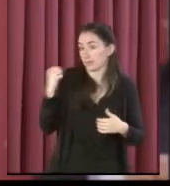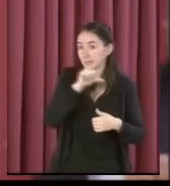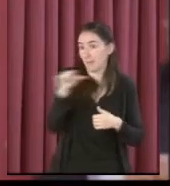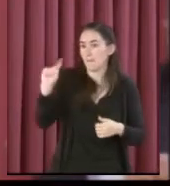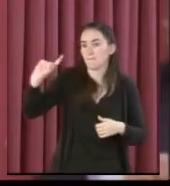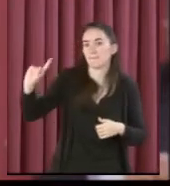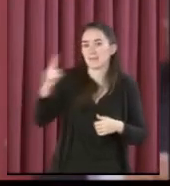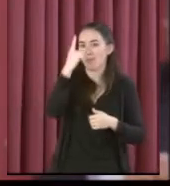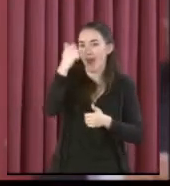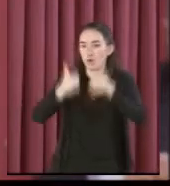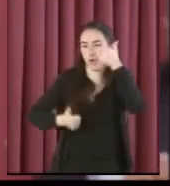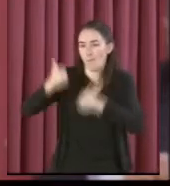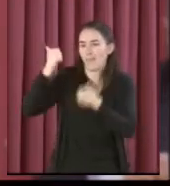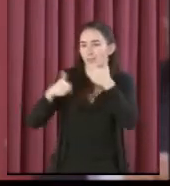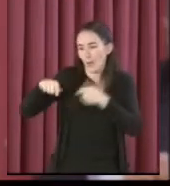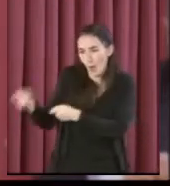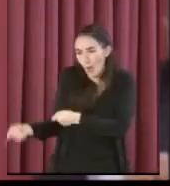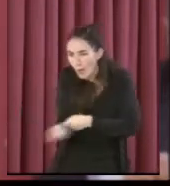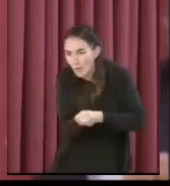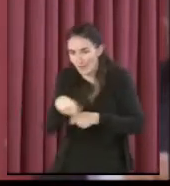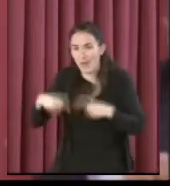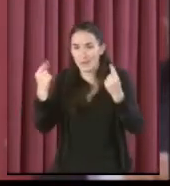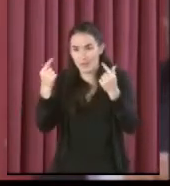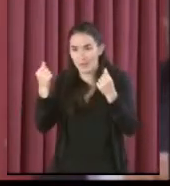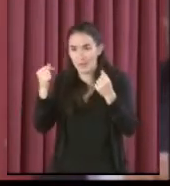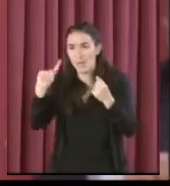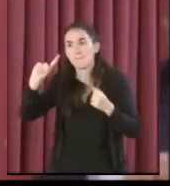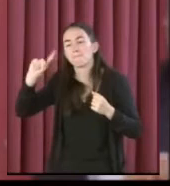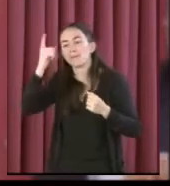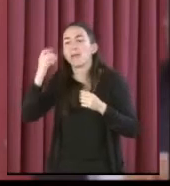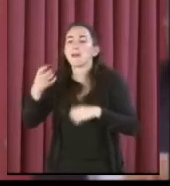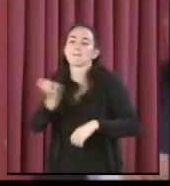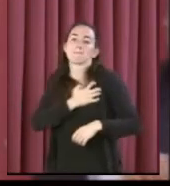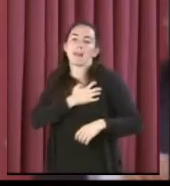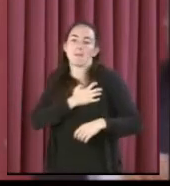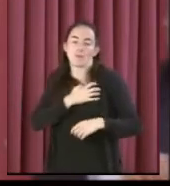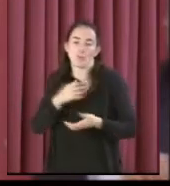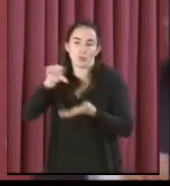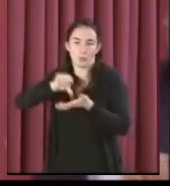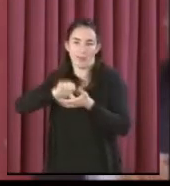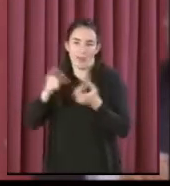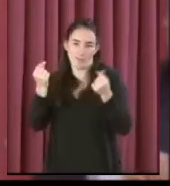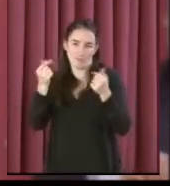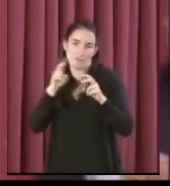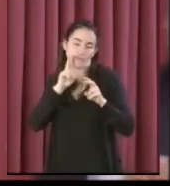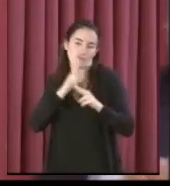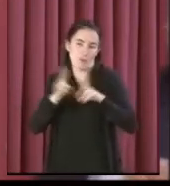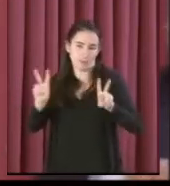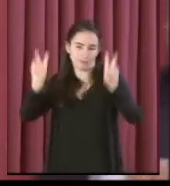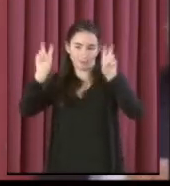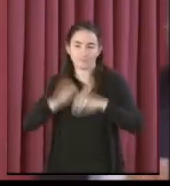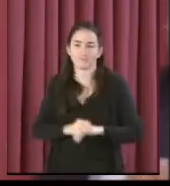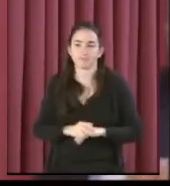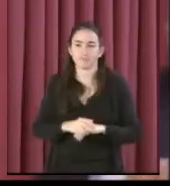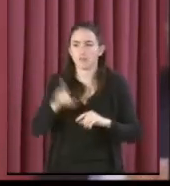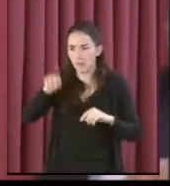de golf que se ha celebrado en Logroño, el primer premio Ciudad de Logroño. Les he comentado también la media de eventos deportivos